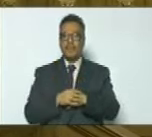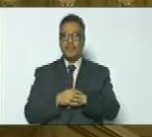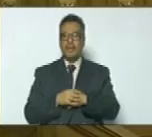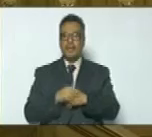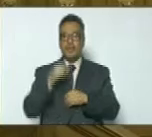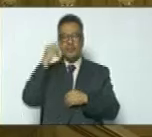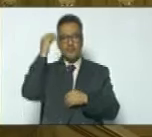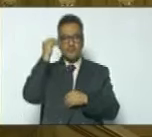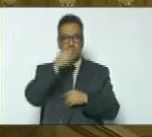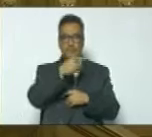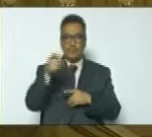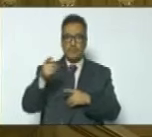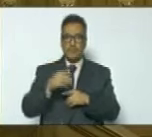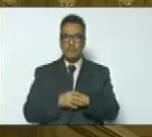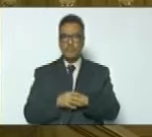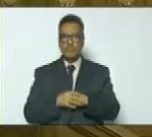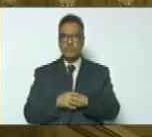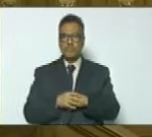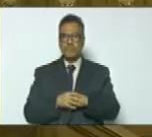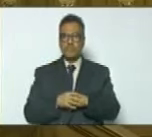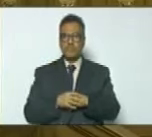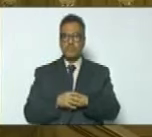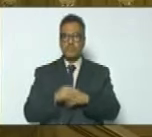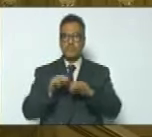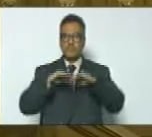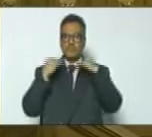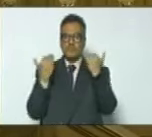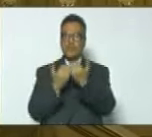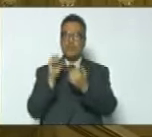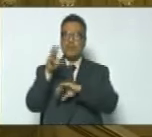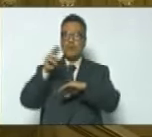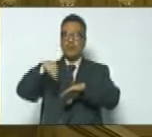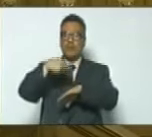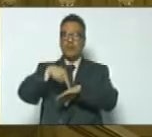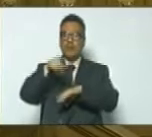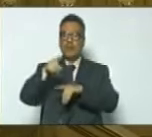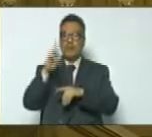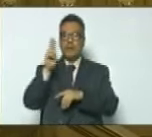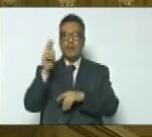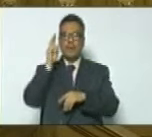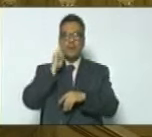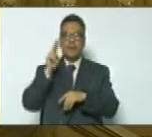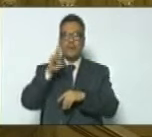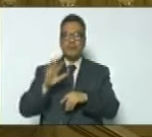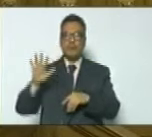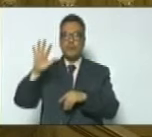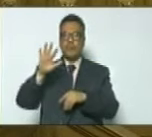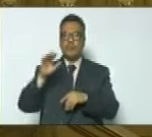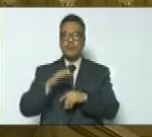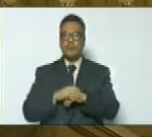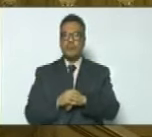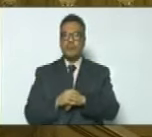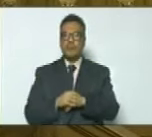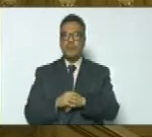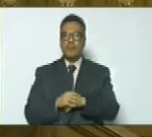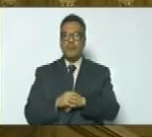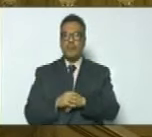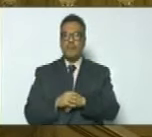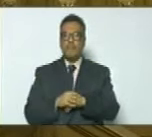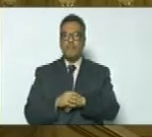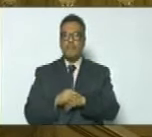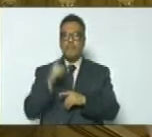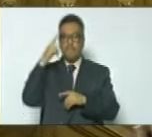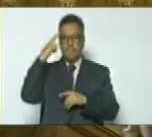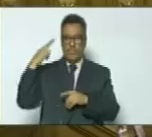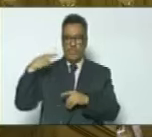En consideración de la plenaria de la Asamblea Nacional de la República Bolivariana de Venezuela,